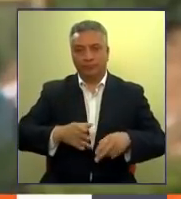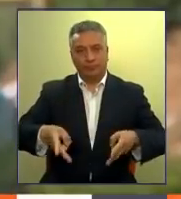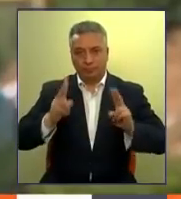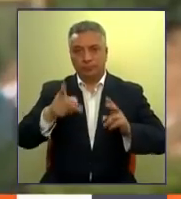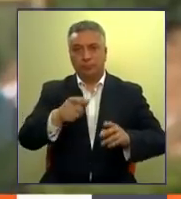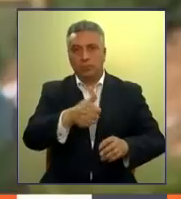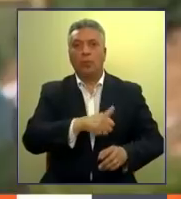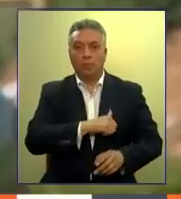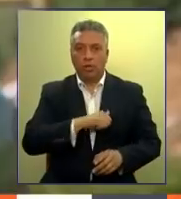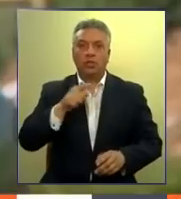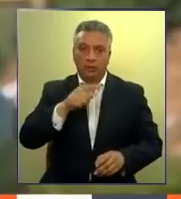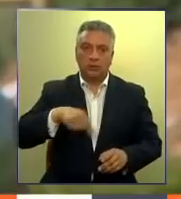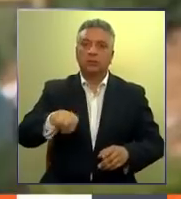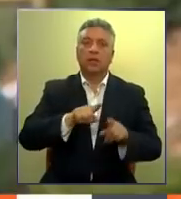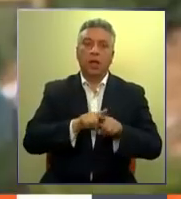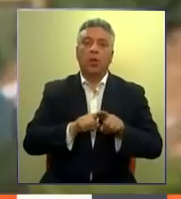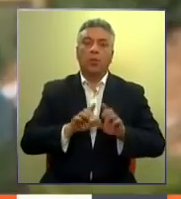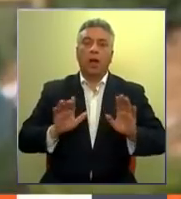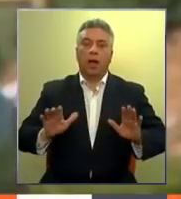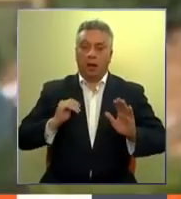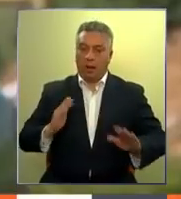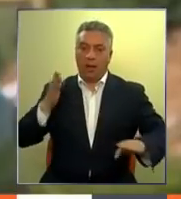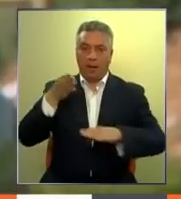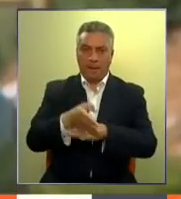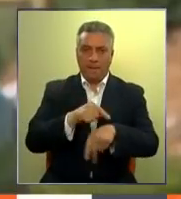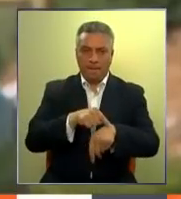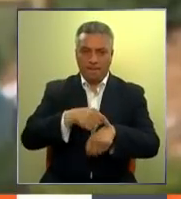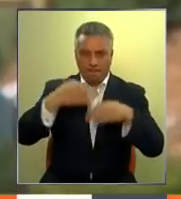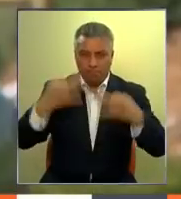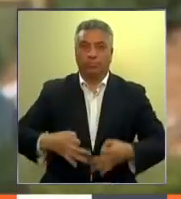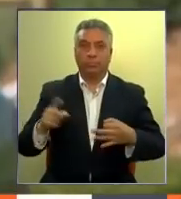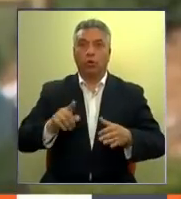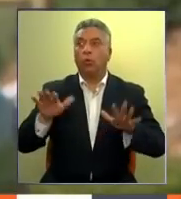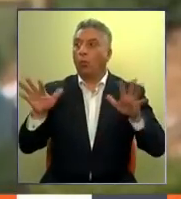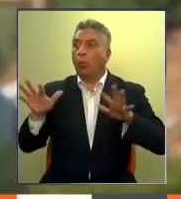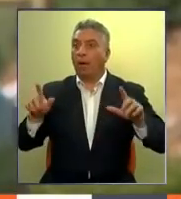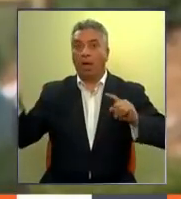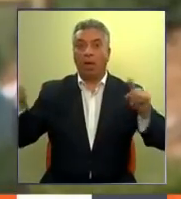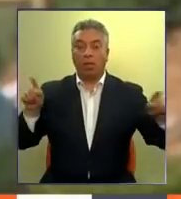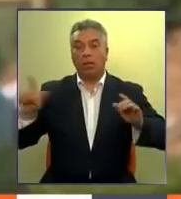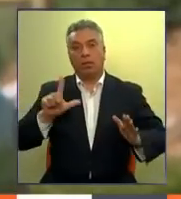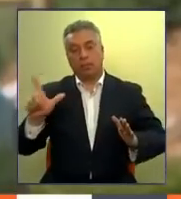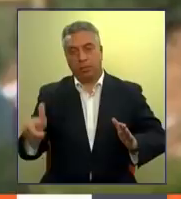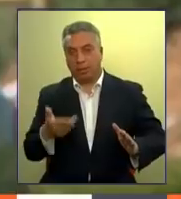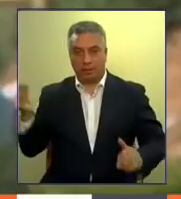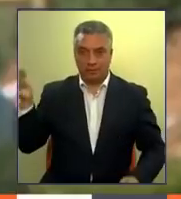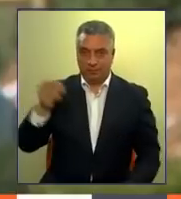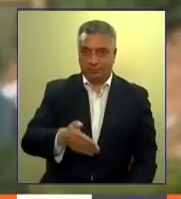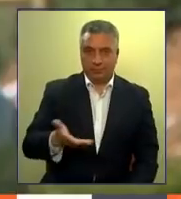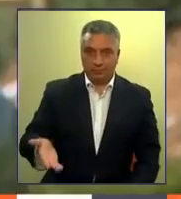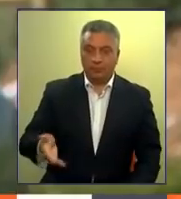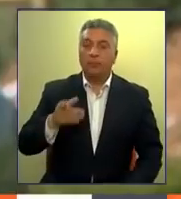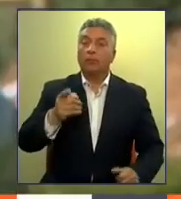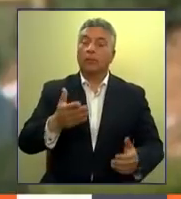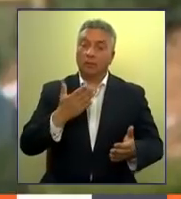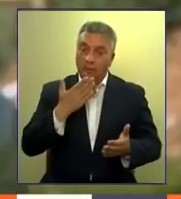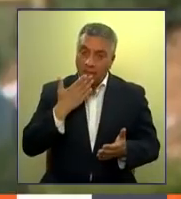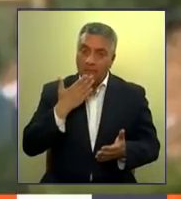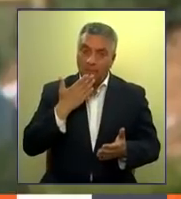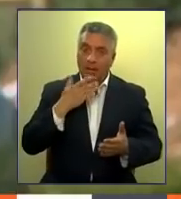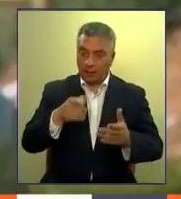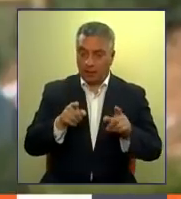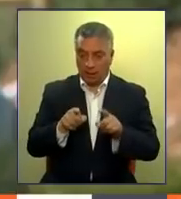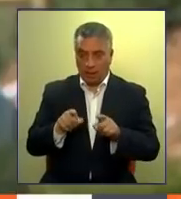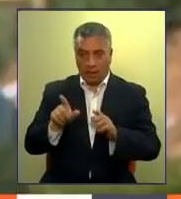arriba de forma oportuna situación de la cual se está trabajando por lo cual sabéis poner a los dispositivos del sector territorial